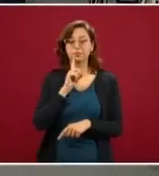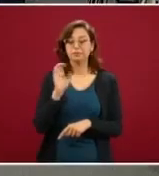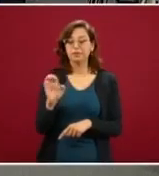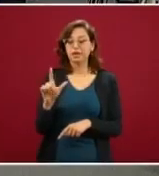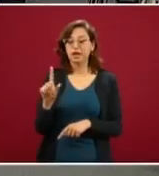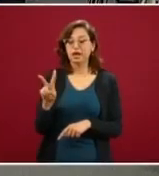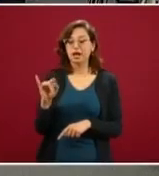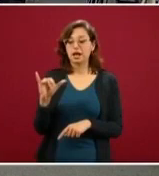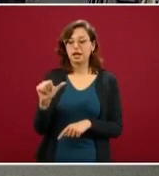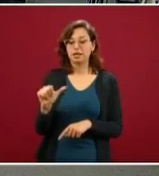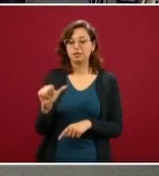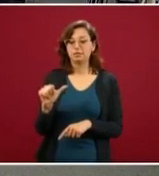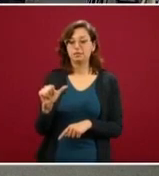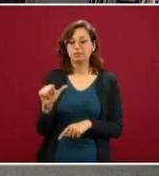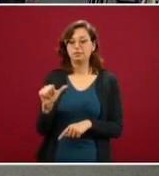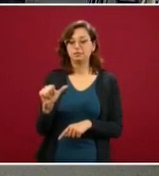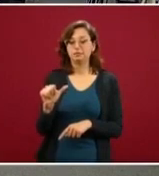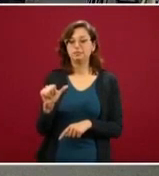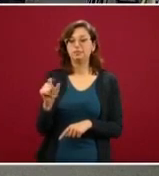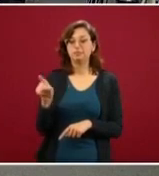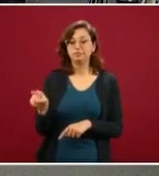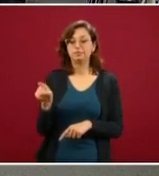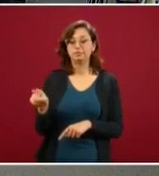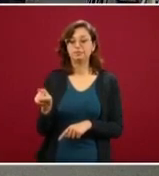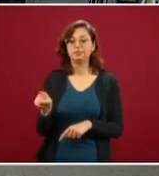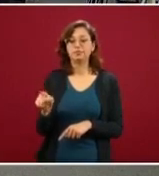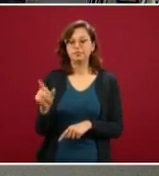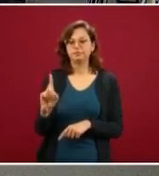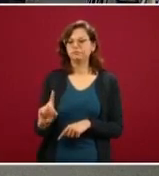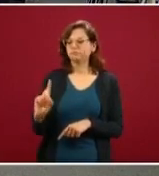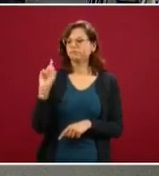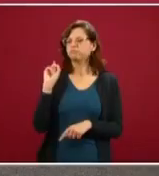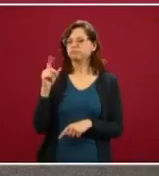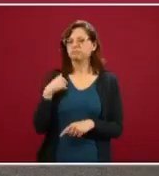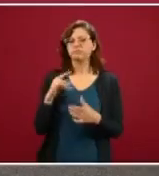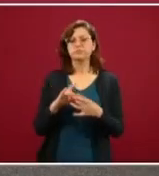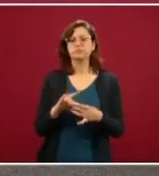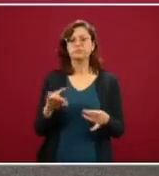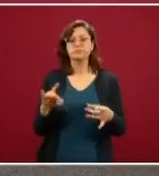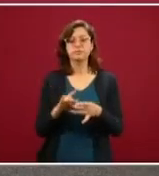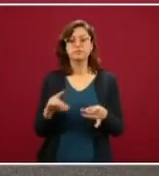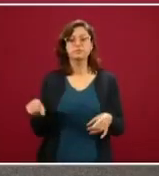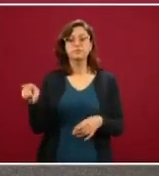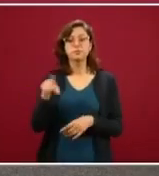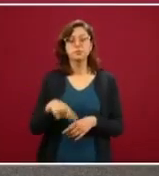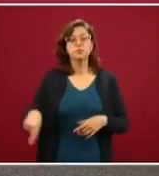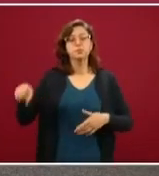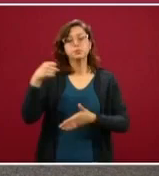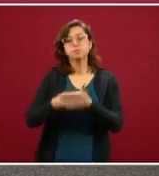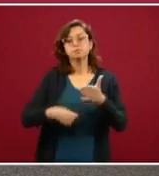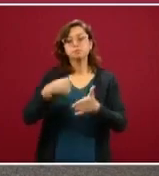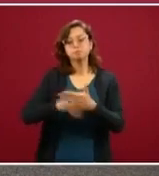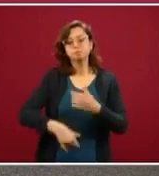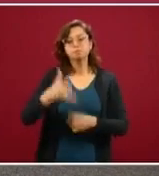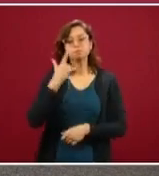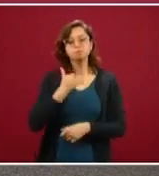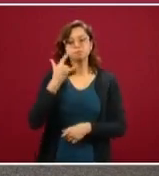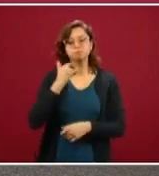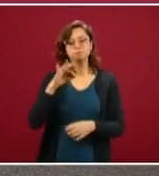Elvia Carrillo Puerto, sí, hablé de ella el domingo, de las que lucharon por conseguir el